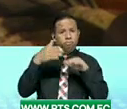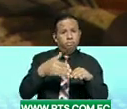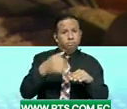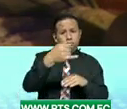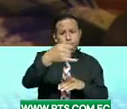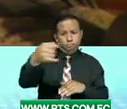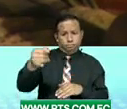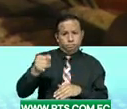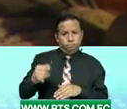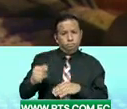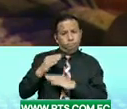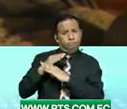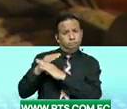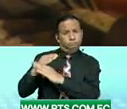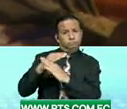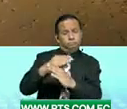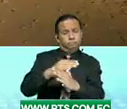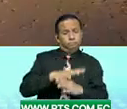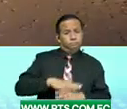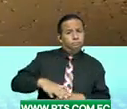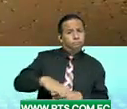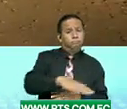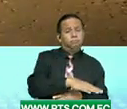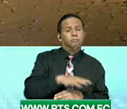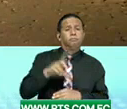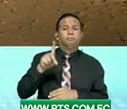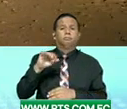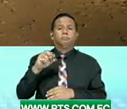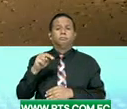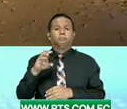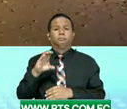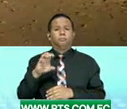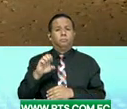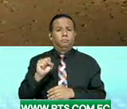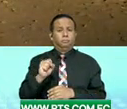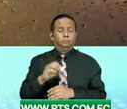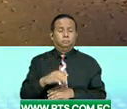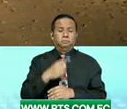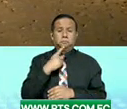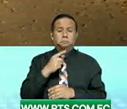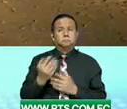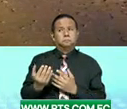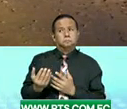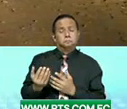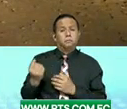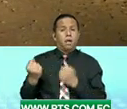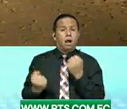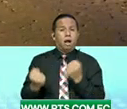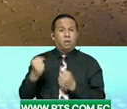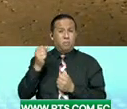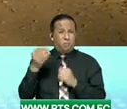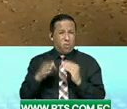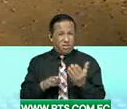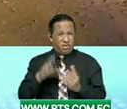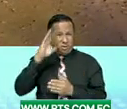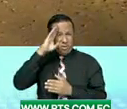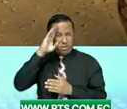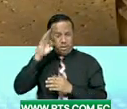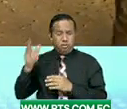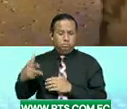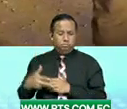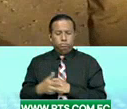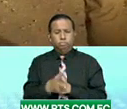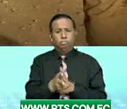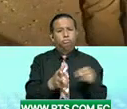hacia ese sitio. Y en ASEC se ha hecho presente, están esperando que llegue el vehículo de medicina legal para hacer el respectivo